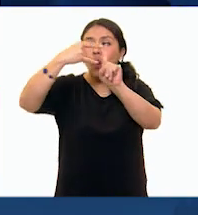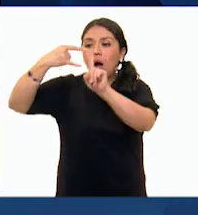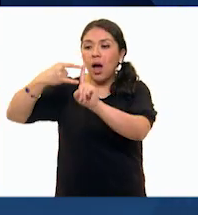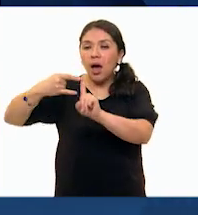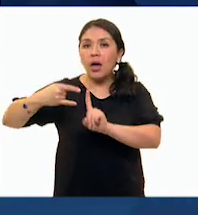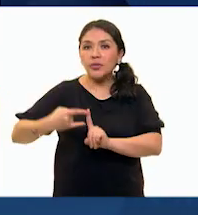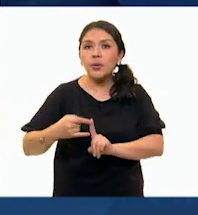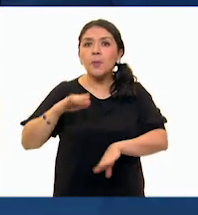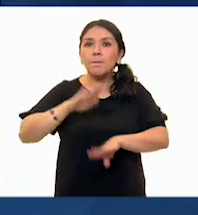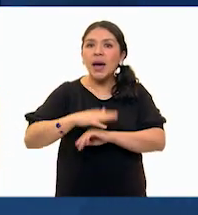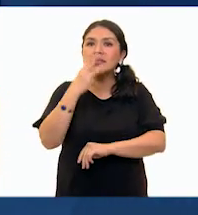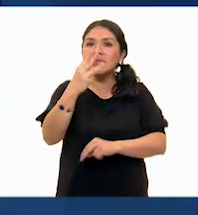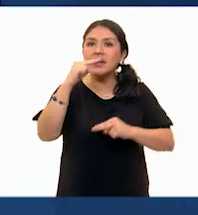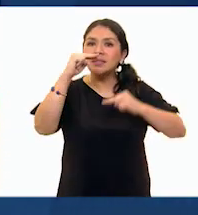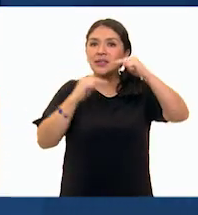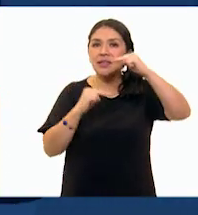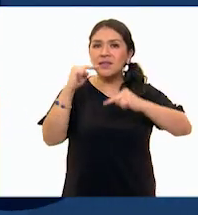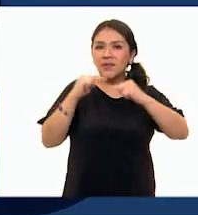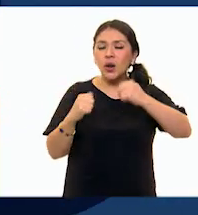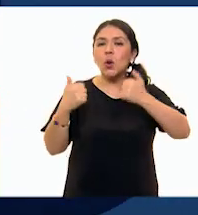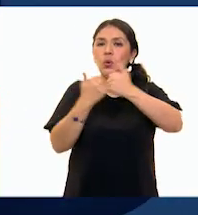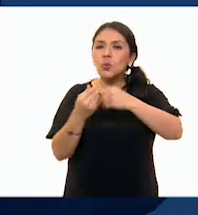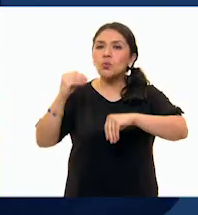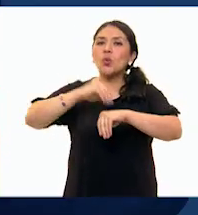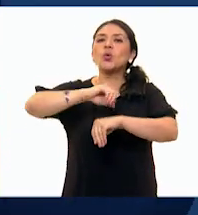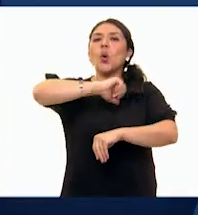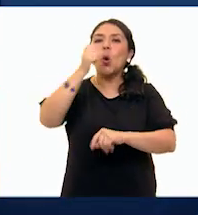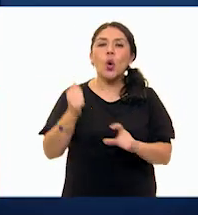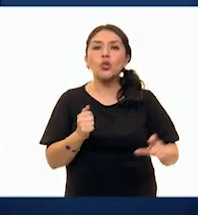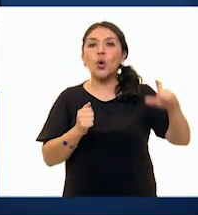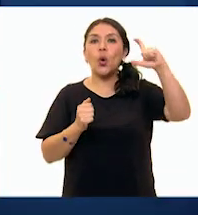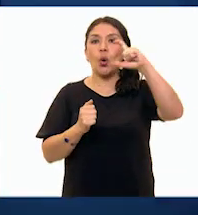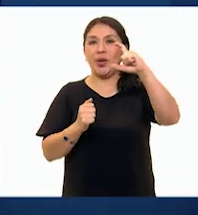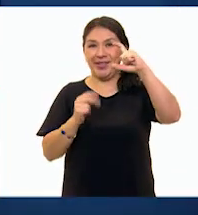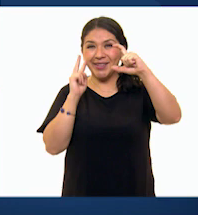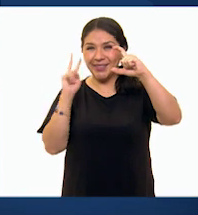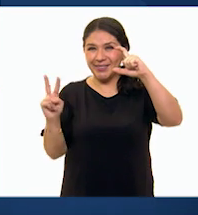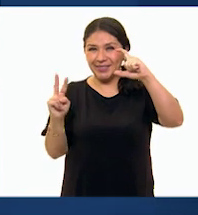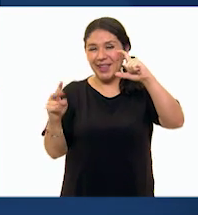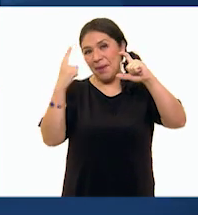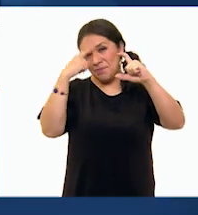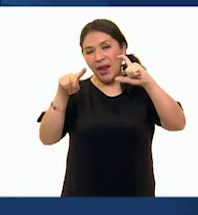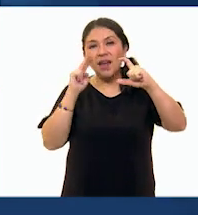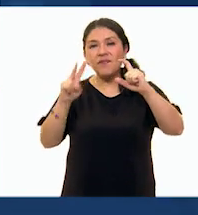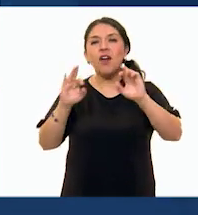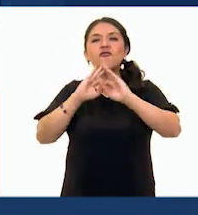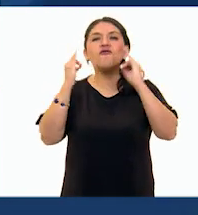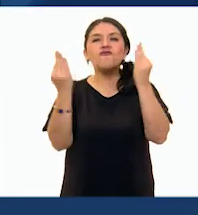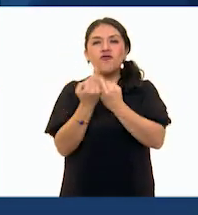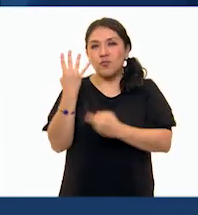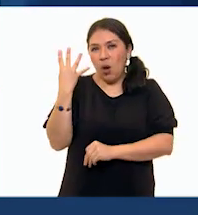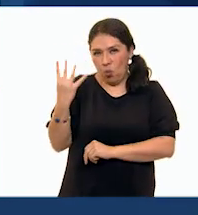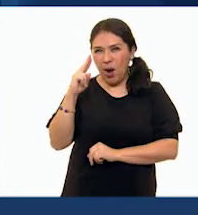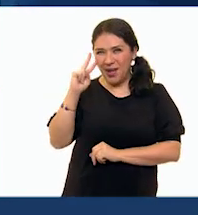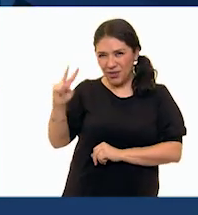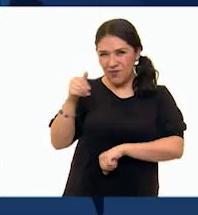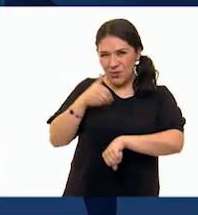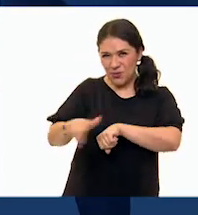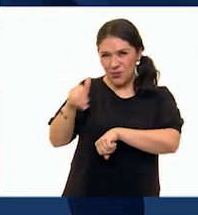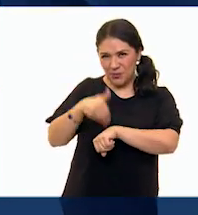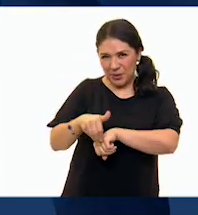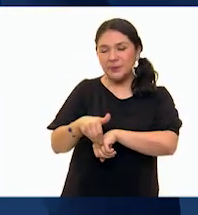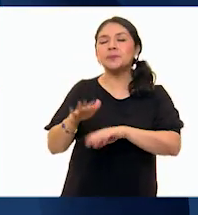uno de los tres niveles y se agregó uno más arriba para formar el cuarto nivel.